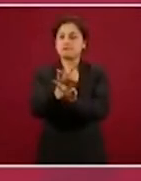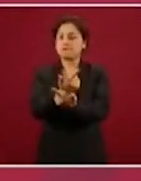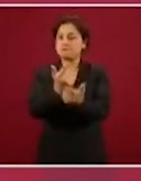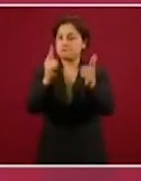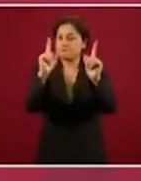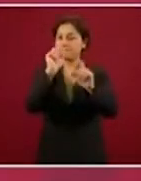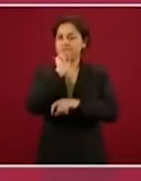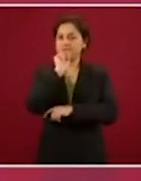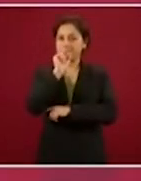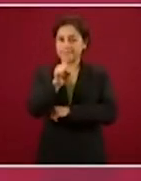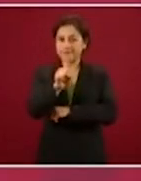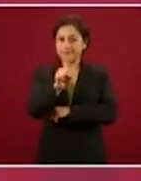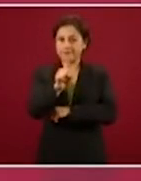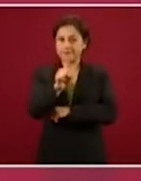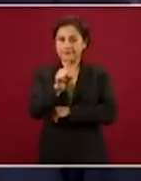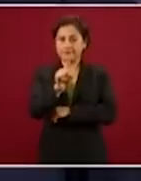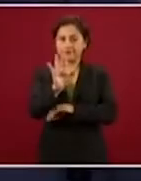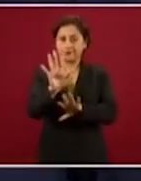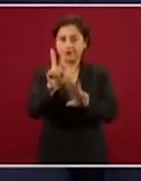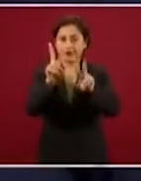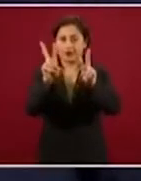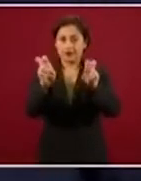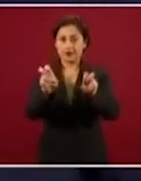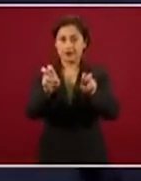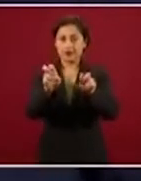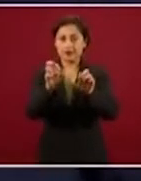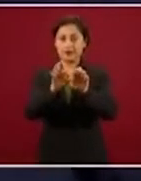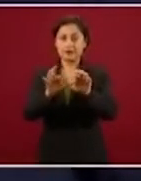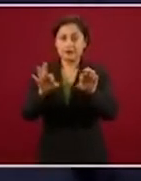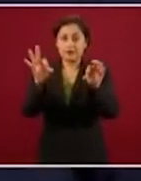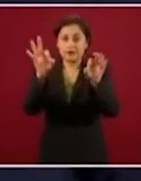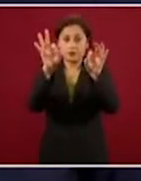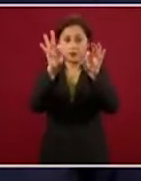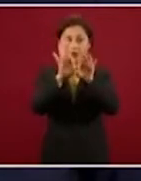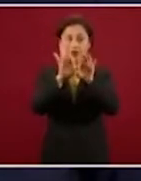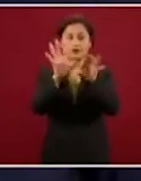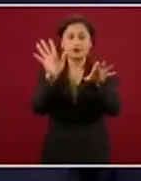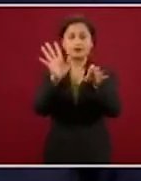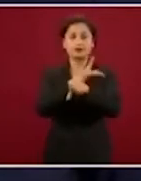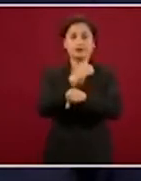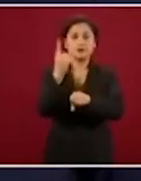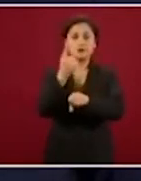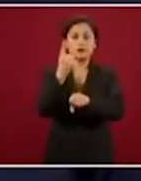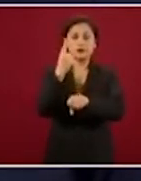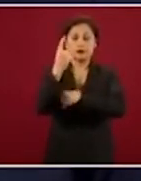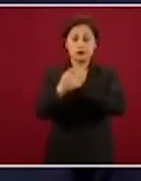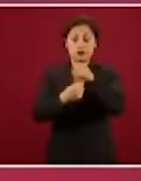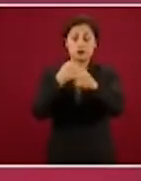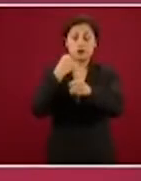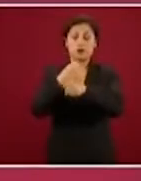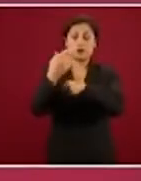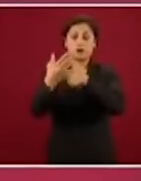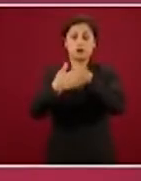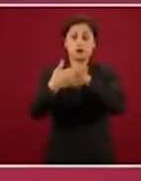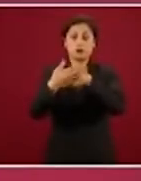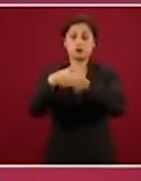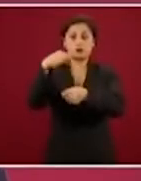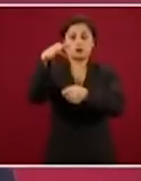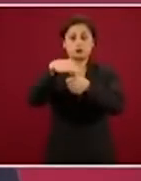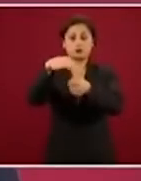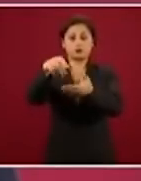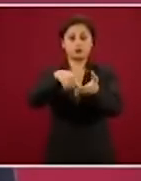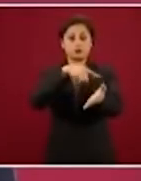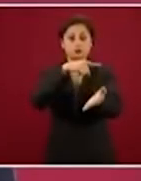porque van a llevarse a cabo elecciones el año próximo en